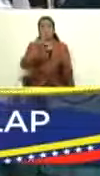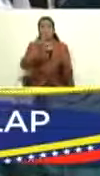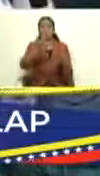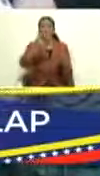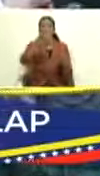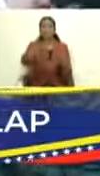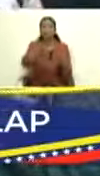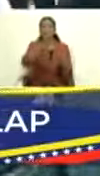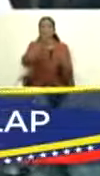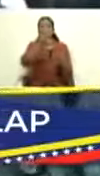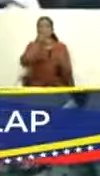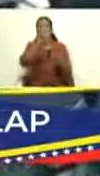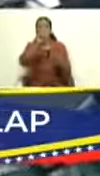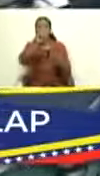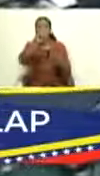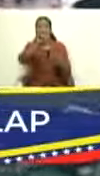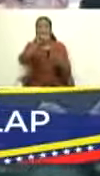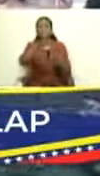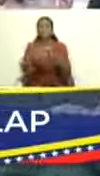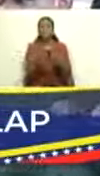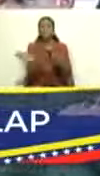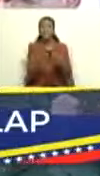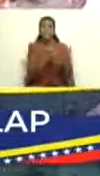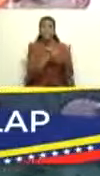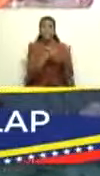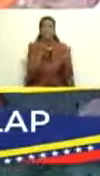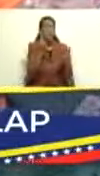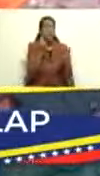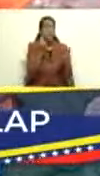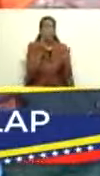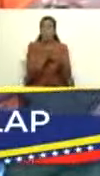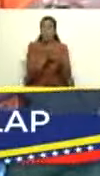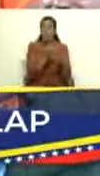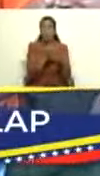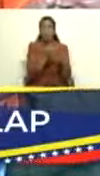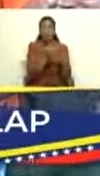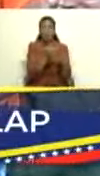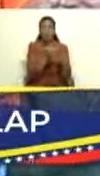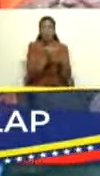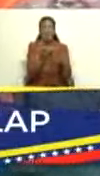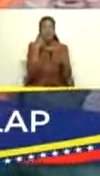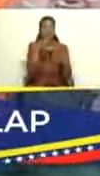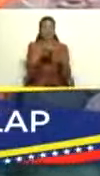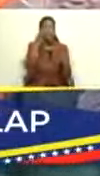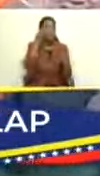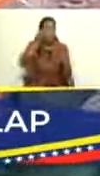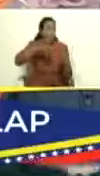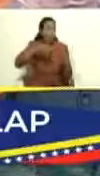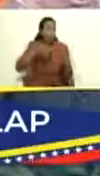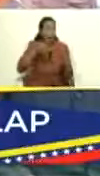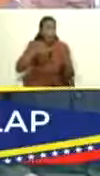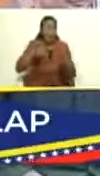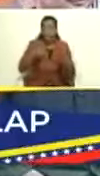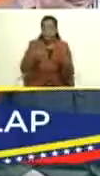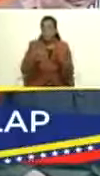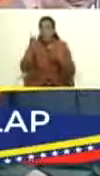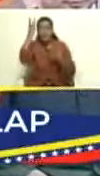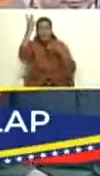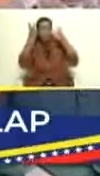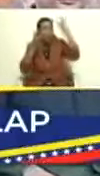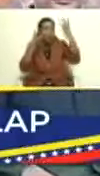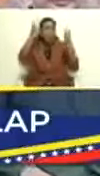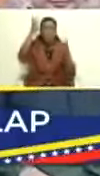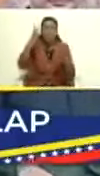Juliani Rojas. Mira, puras mujeres creadoras. Estas son las mujeres que parieron los CLAS. Vamos a